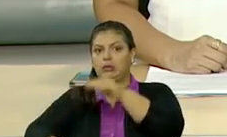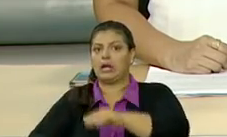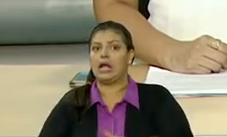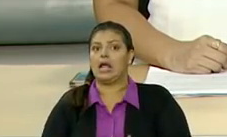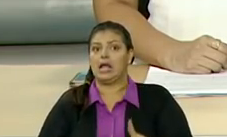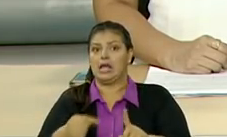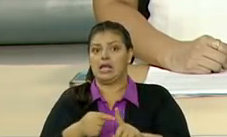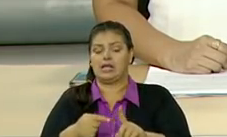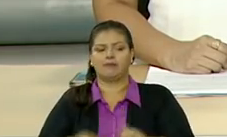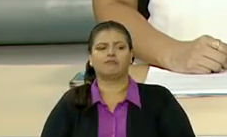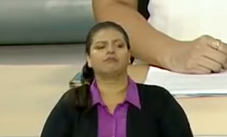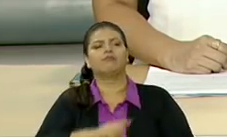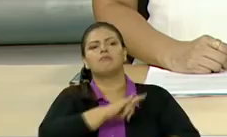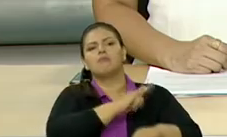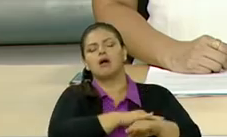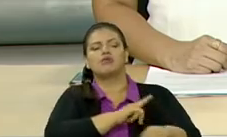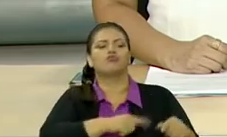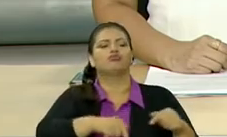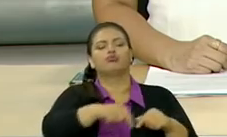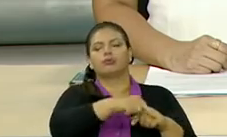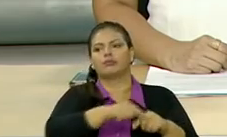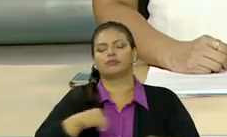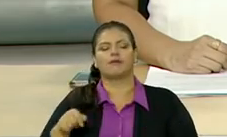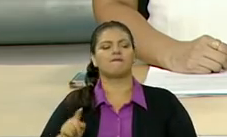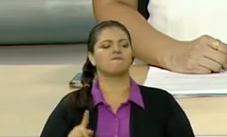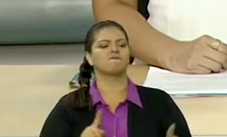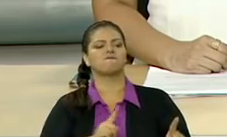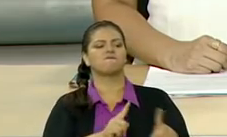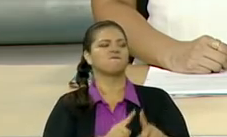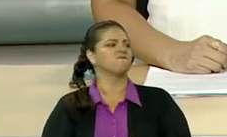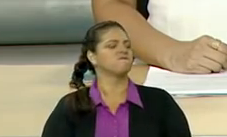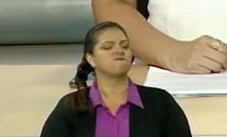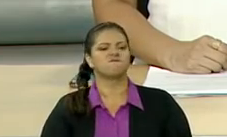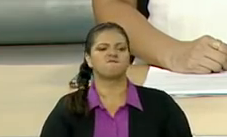$5,000 de indemnización para la familia de la víctima.